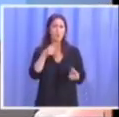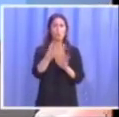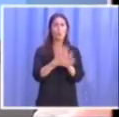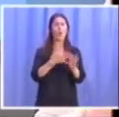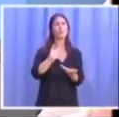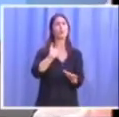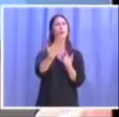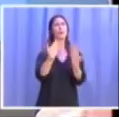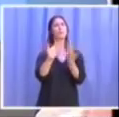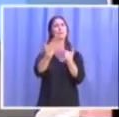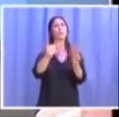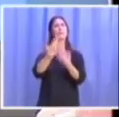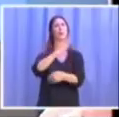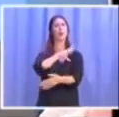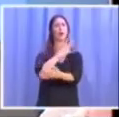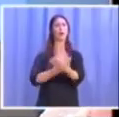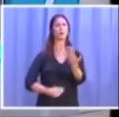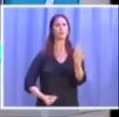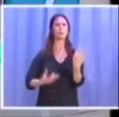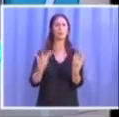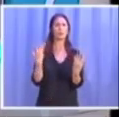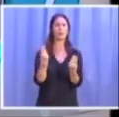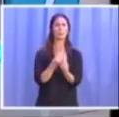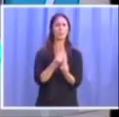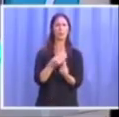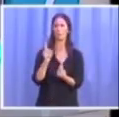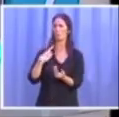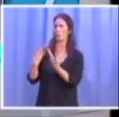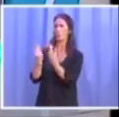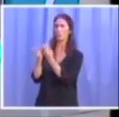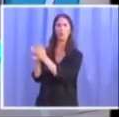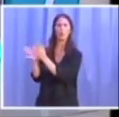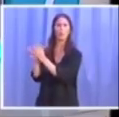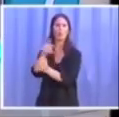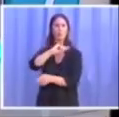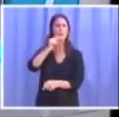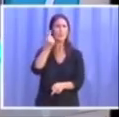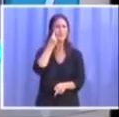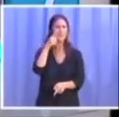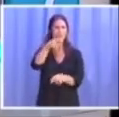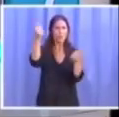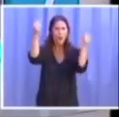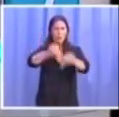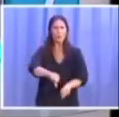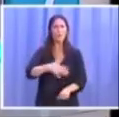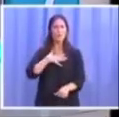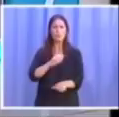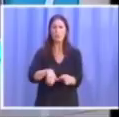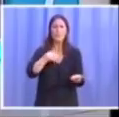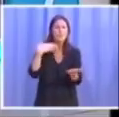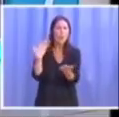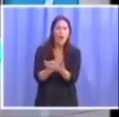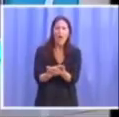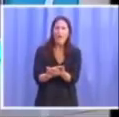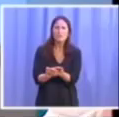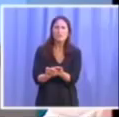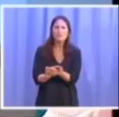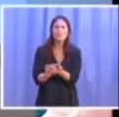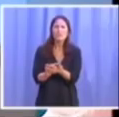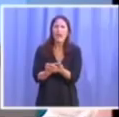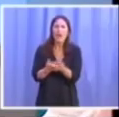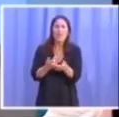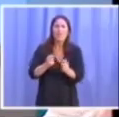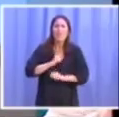a tú con la Virgen de las Angustias, pero habló muy poco con sus compañeros. No se enteró de que estaban arruinando al ayuntamiento hasta llevarlo a